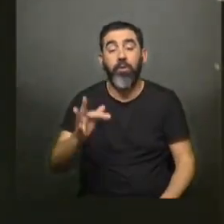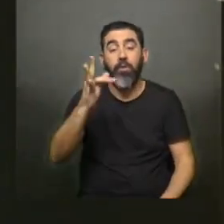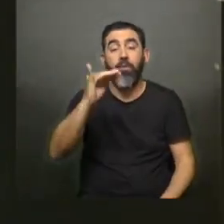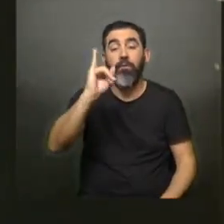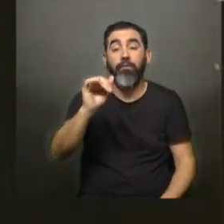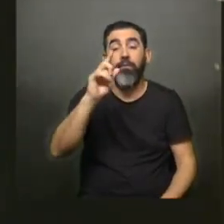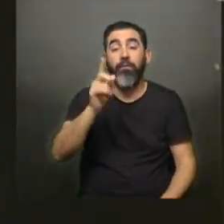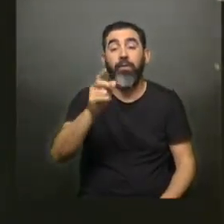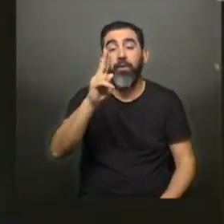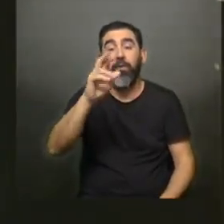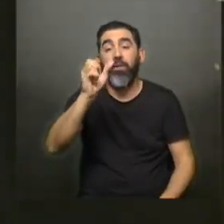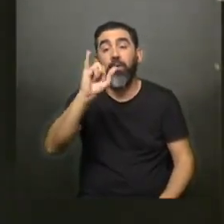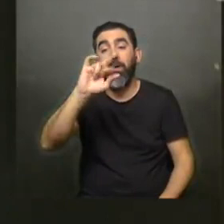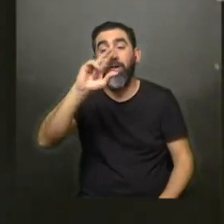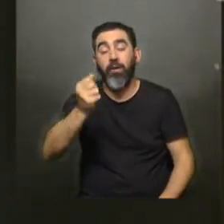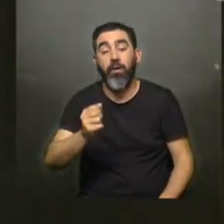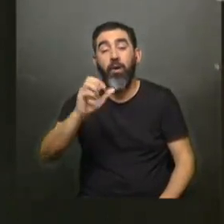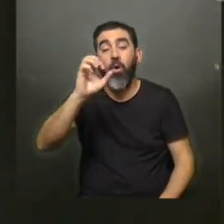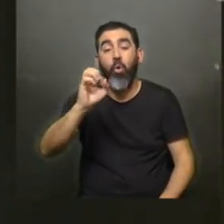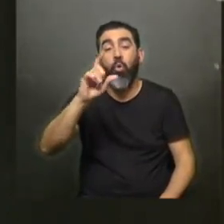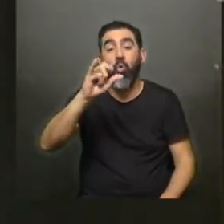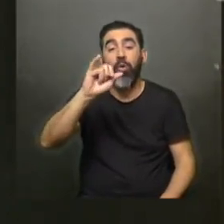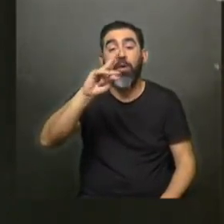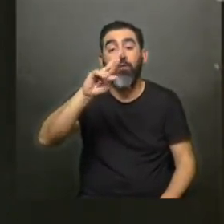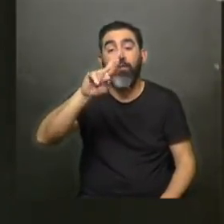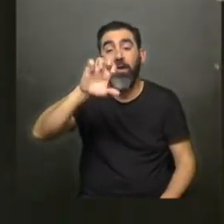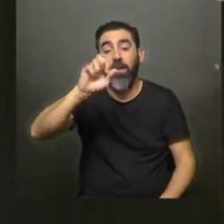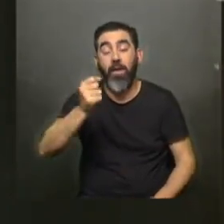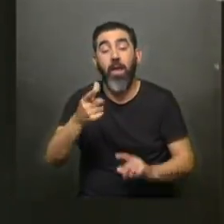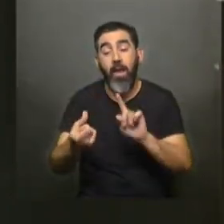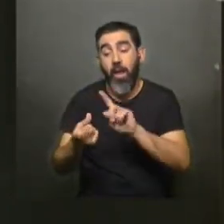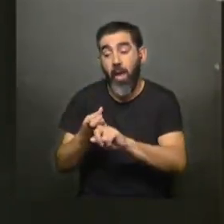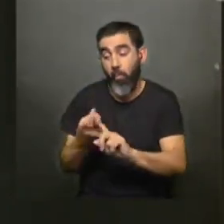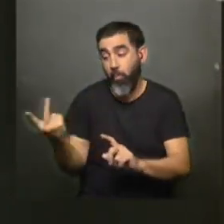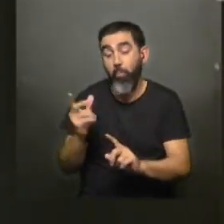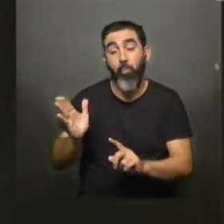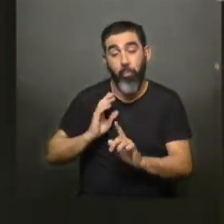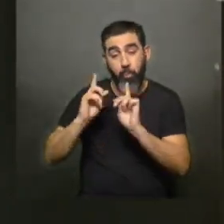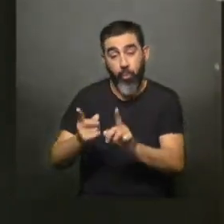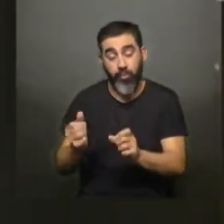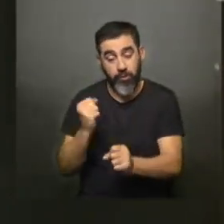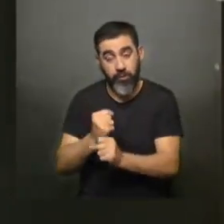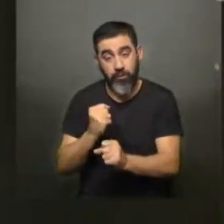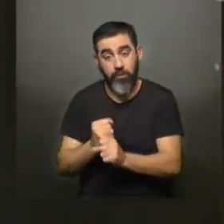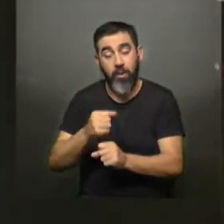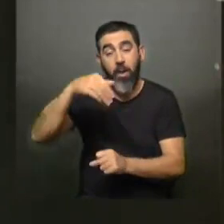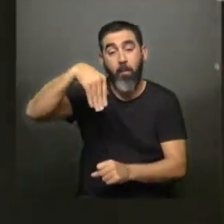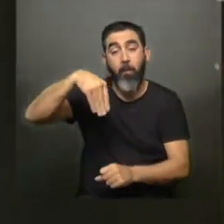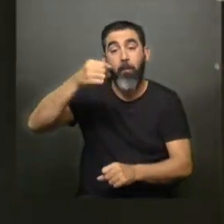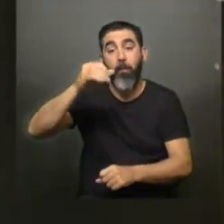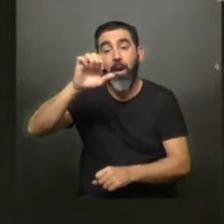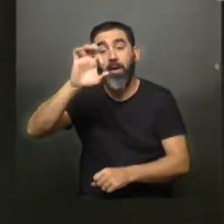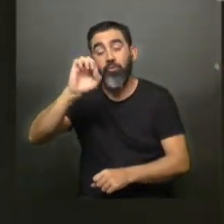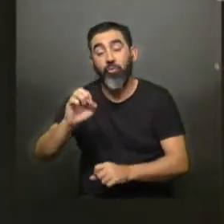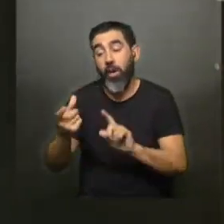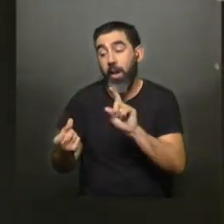Figueiras, Francisco Oliveras y su esposa Bel Clavelli, porque trabajaban juntos. También Carlos Maeso y su esposa